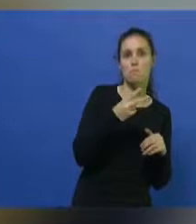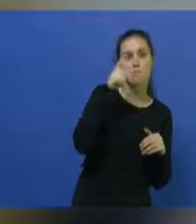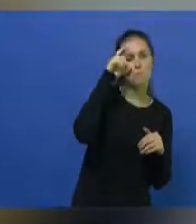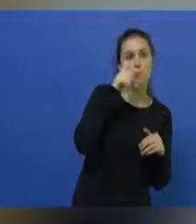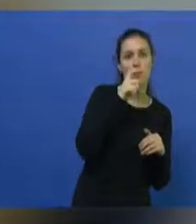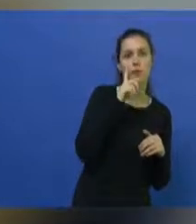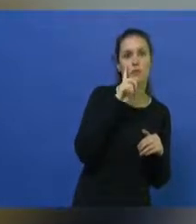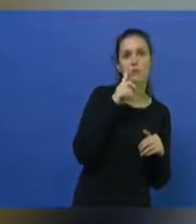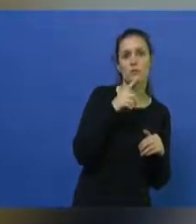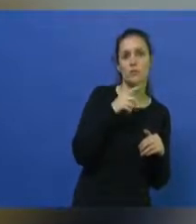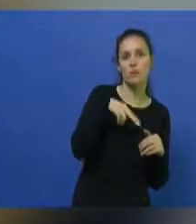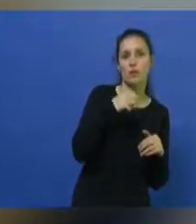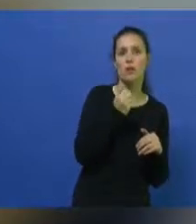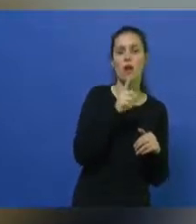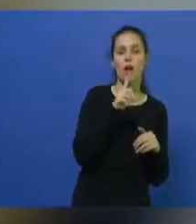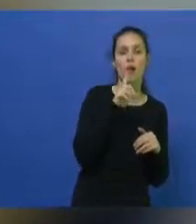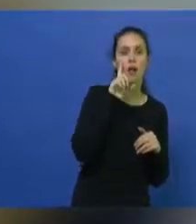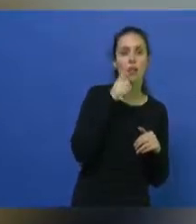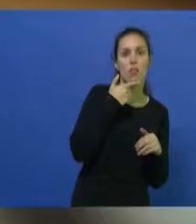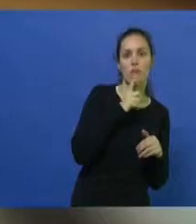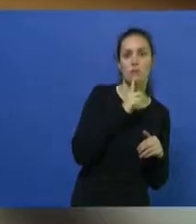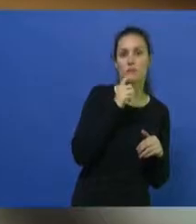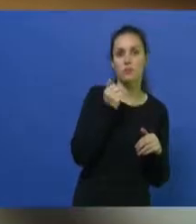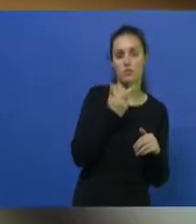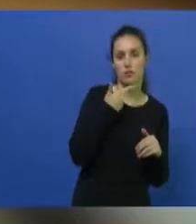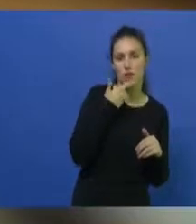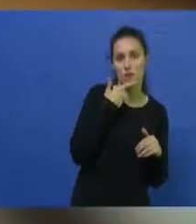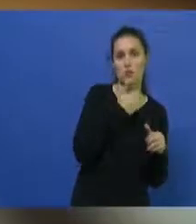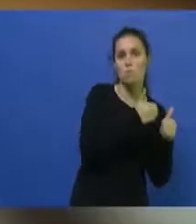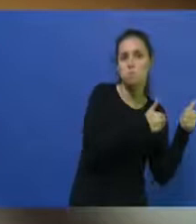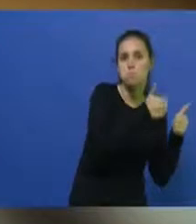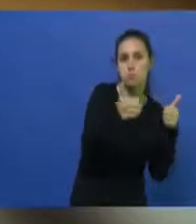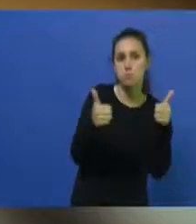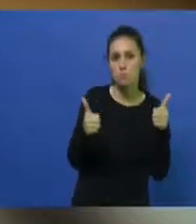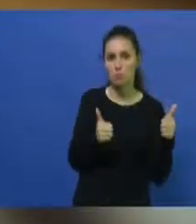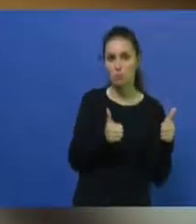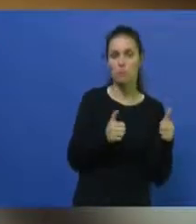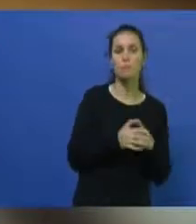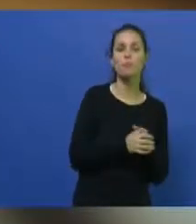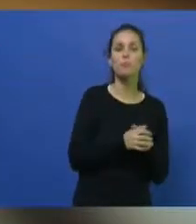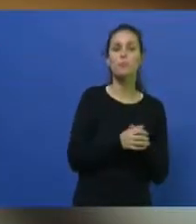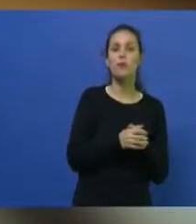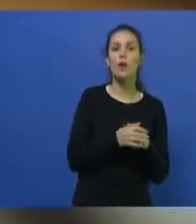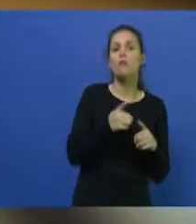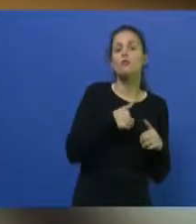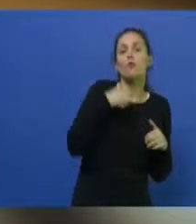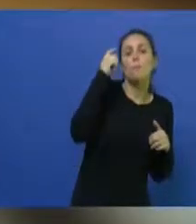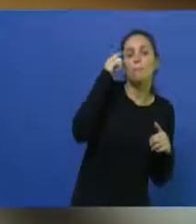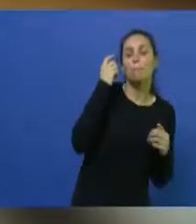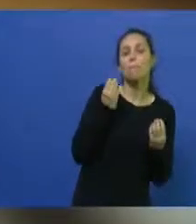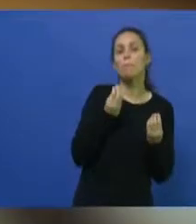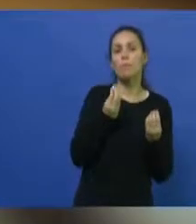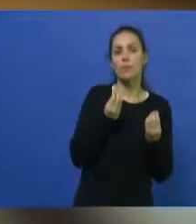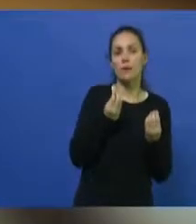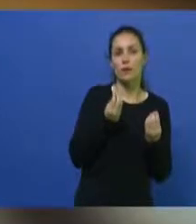Sí, ¿por qué? Bueno, vamos por, desde mi humilde opinión, no por menospreciar, lo menos importante. Lo